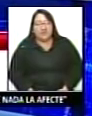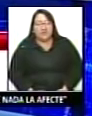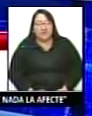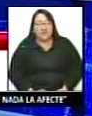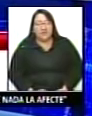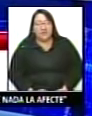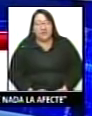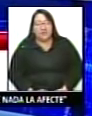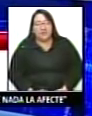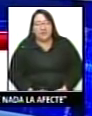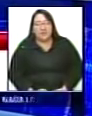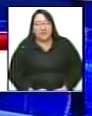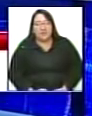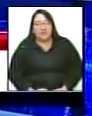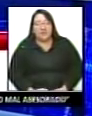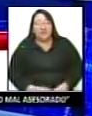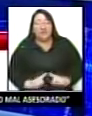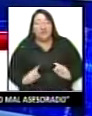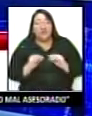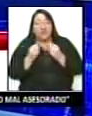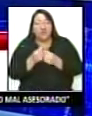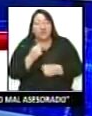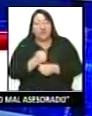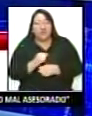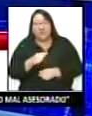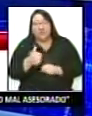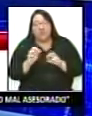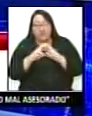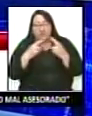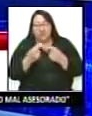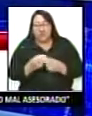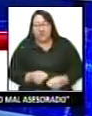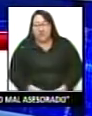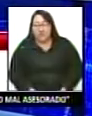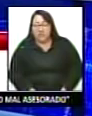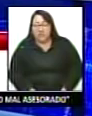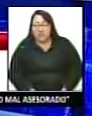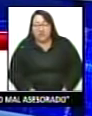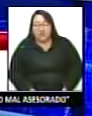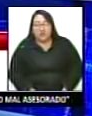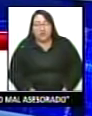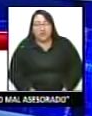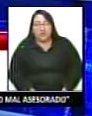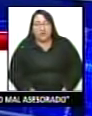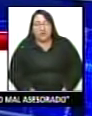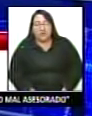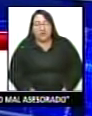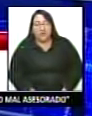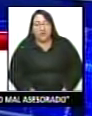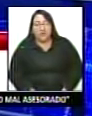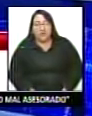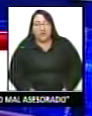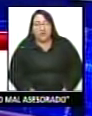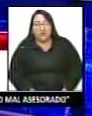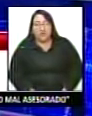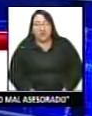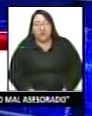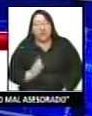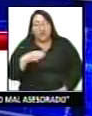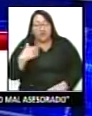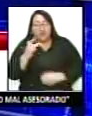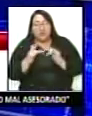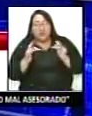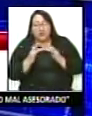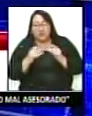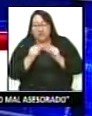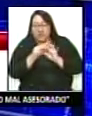de diversos grupos de trabajo. Va a haber otras reuniones para precisamente perfeccionar la normativa en